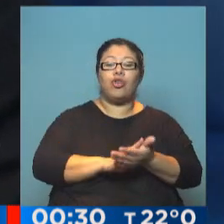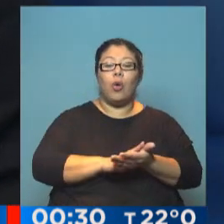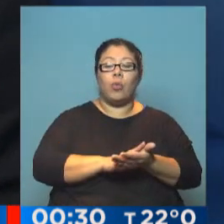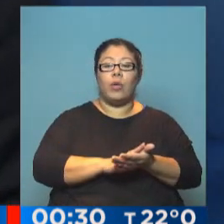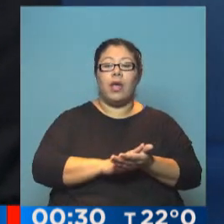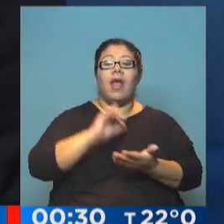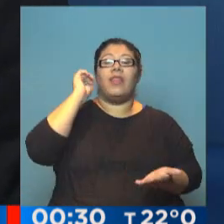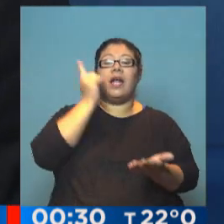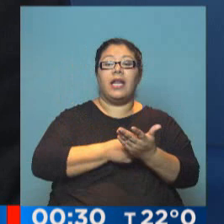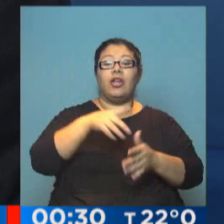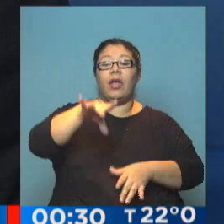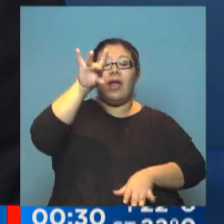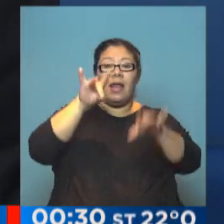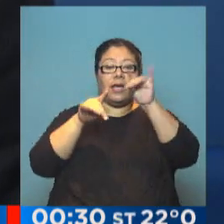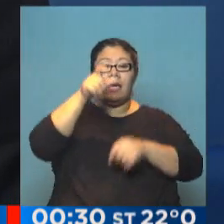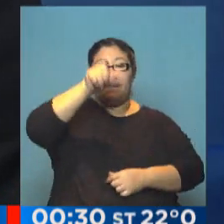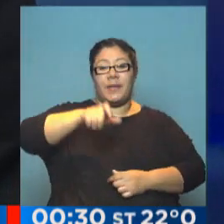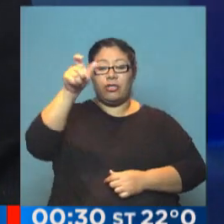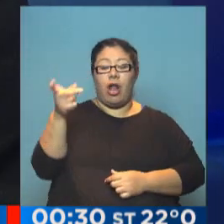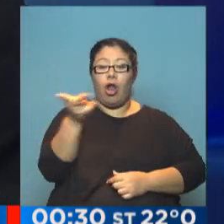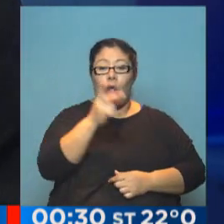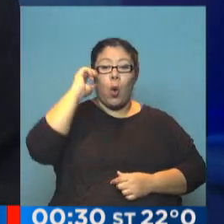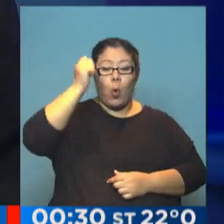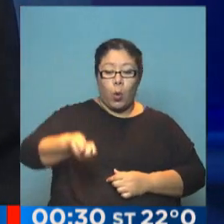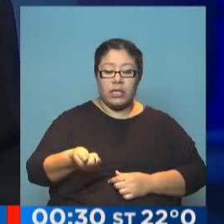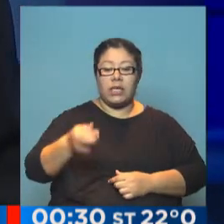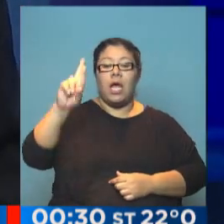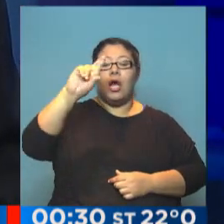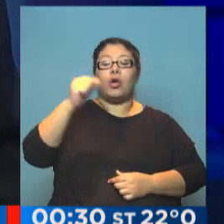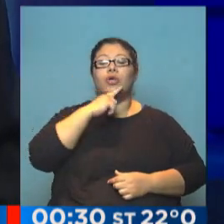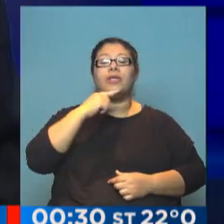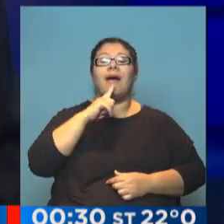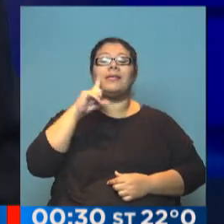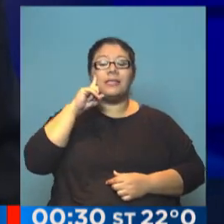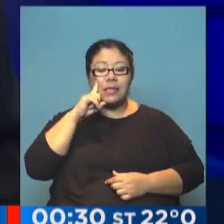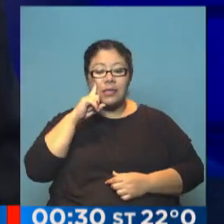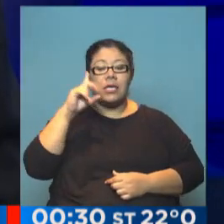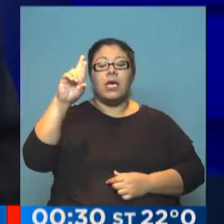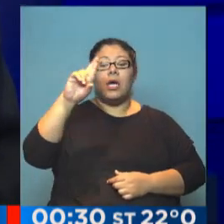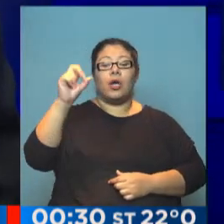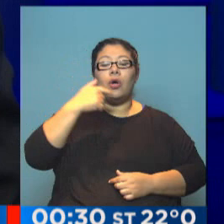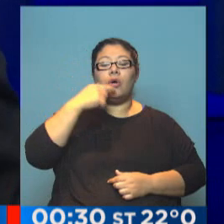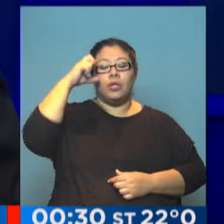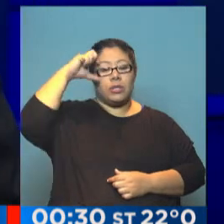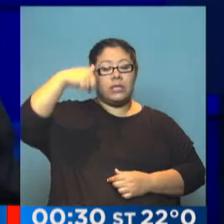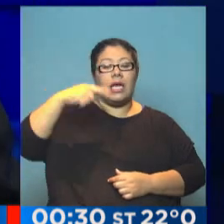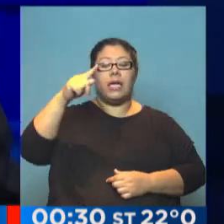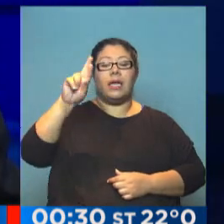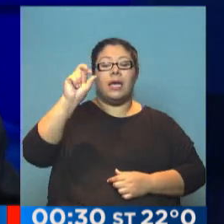nombrar por decreto a los dos juristas, Rosenkranz y Rosati, como miembros de la Corte Suprema de Justicia de la